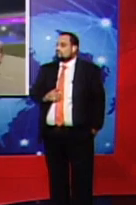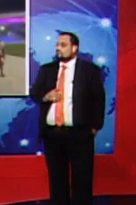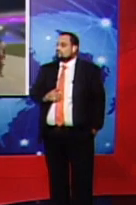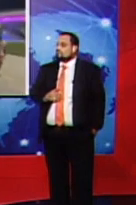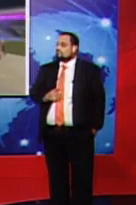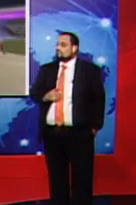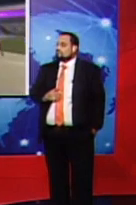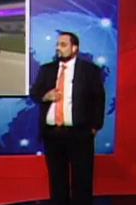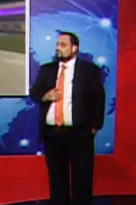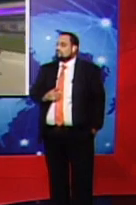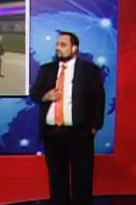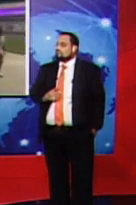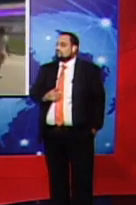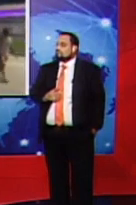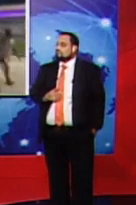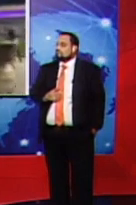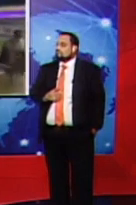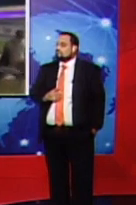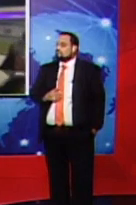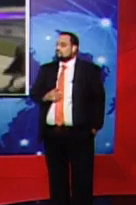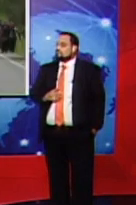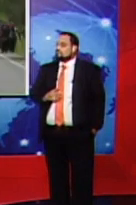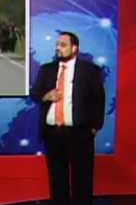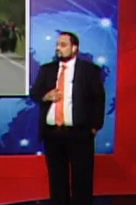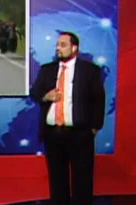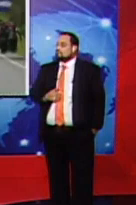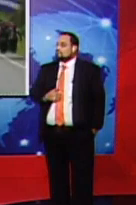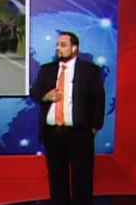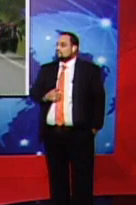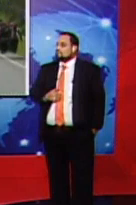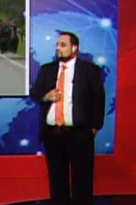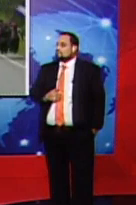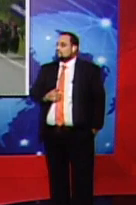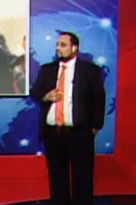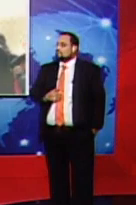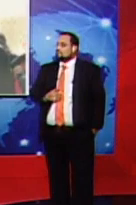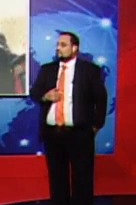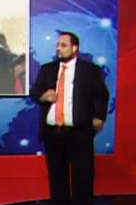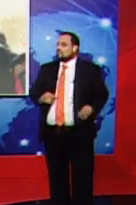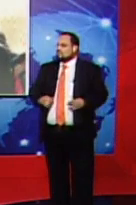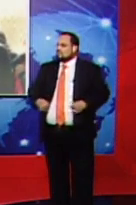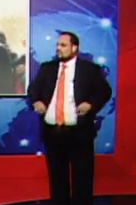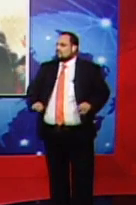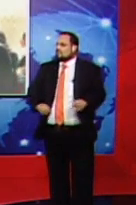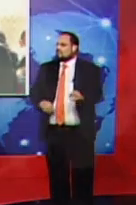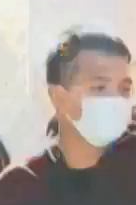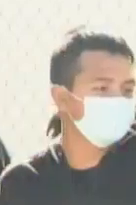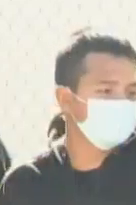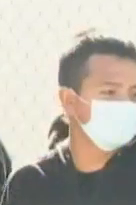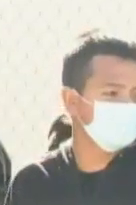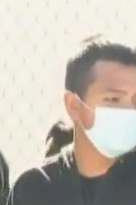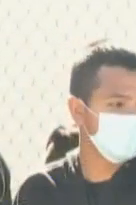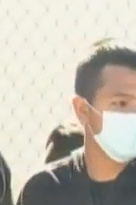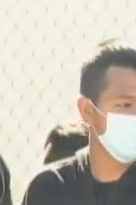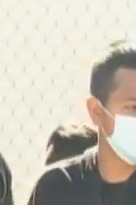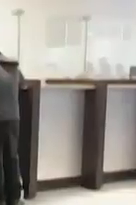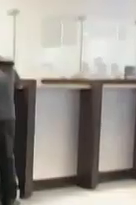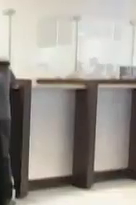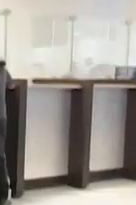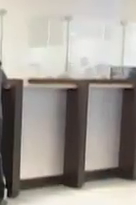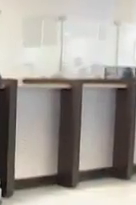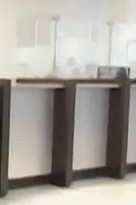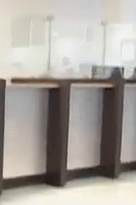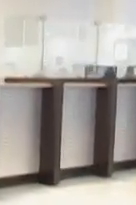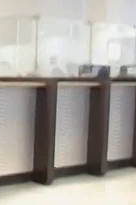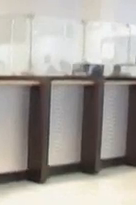realmente cuando hay modificaciones que siempre interpretan las políticas o las leyes que implemente eeuu